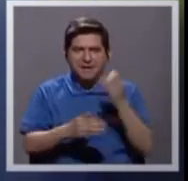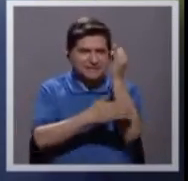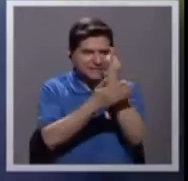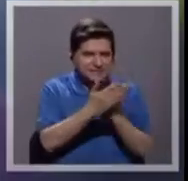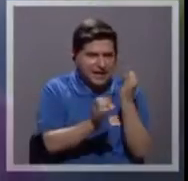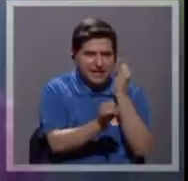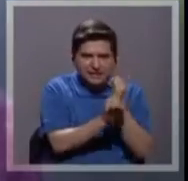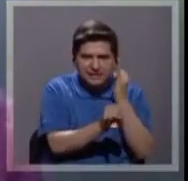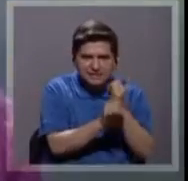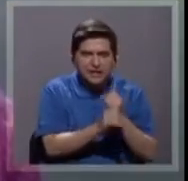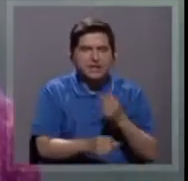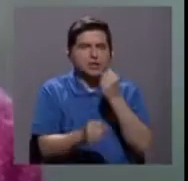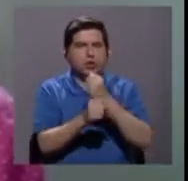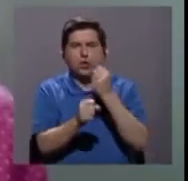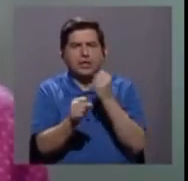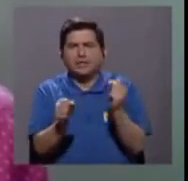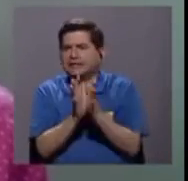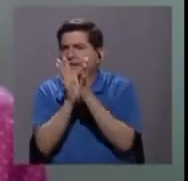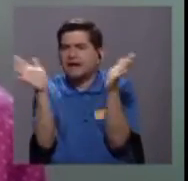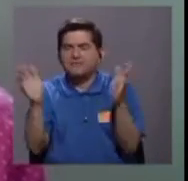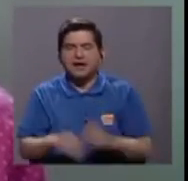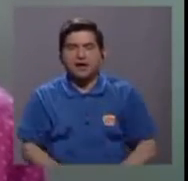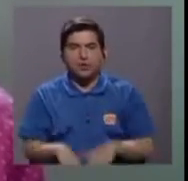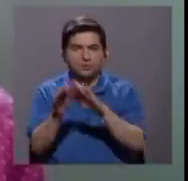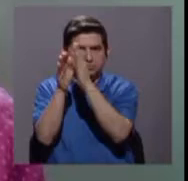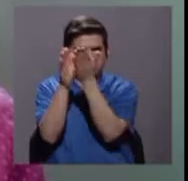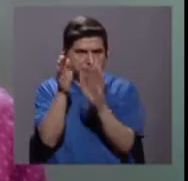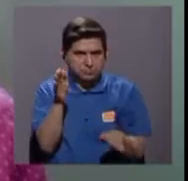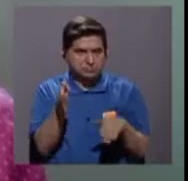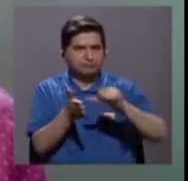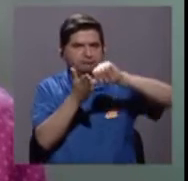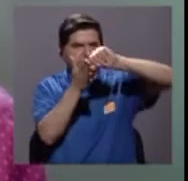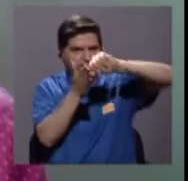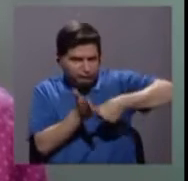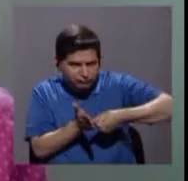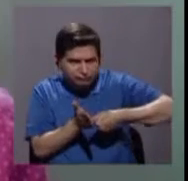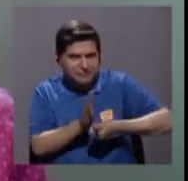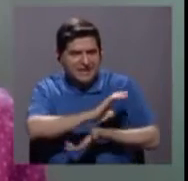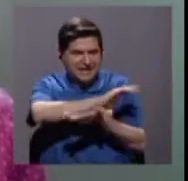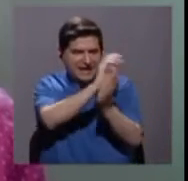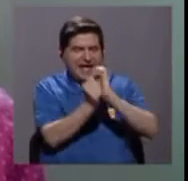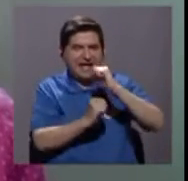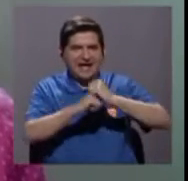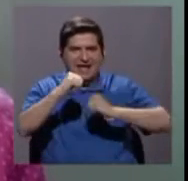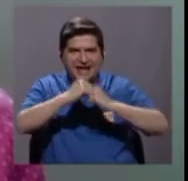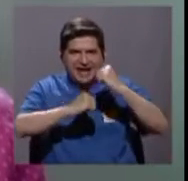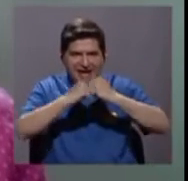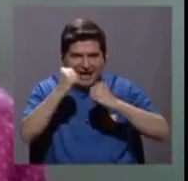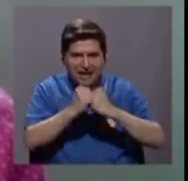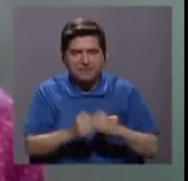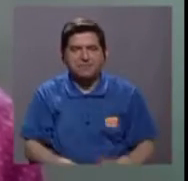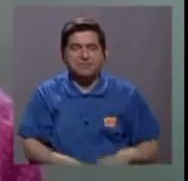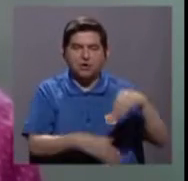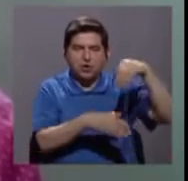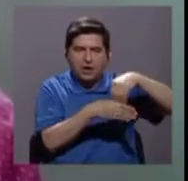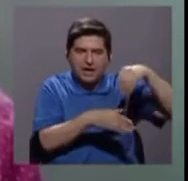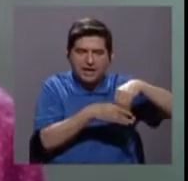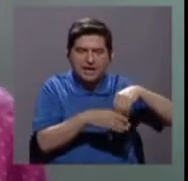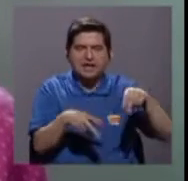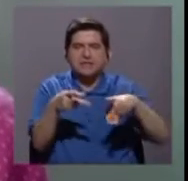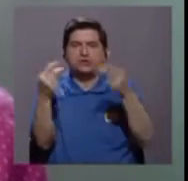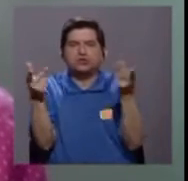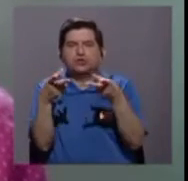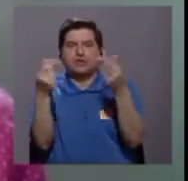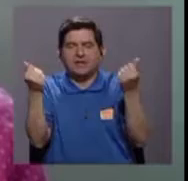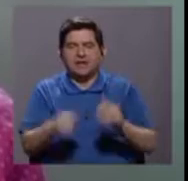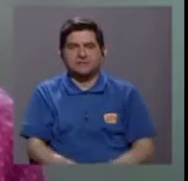y aparte de empleo público, la Contraloría ha insistido en cambios estructurales por el lado del ingreso y el lado del gasto.